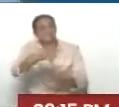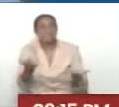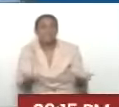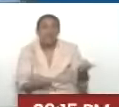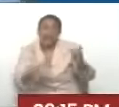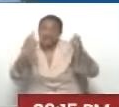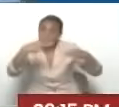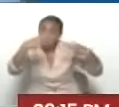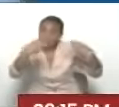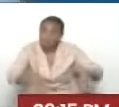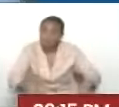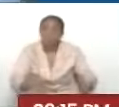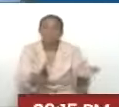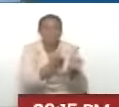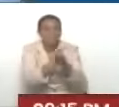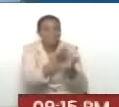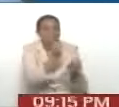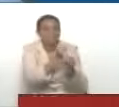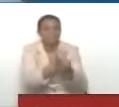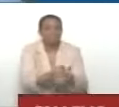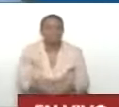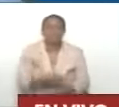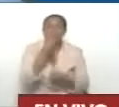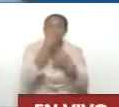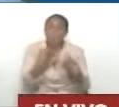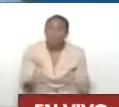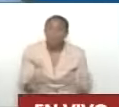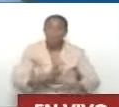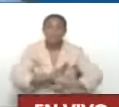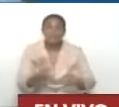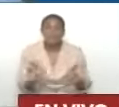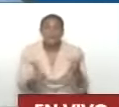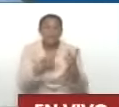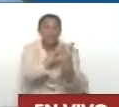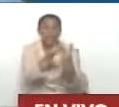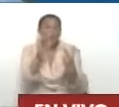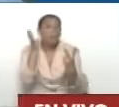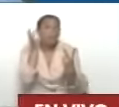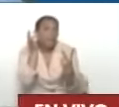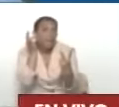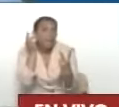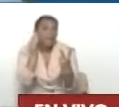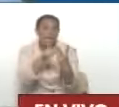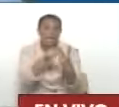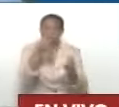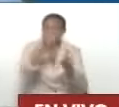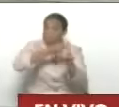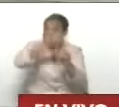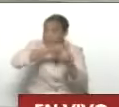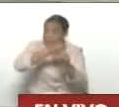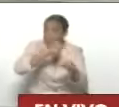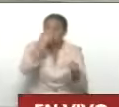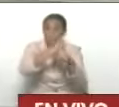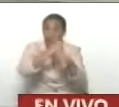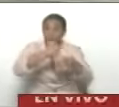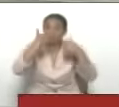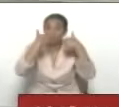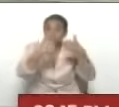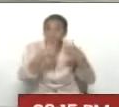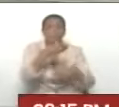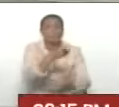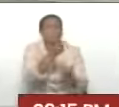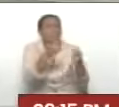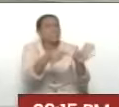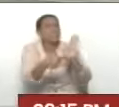en su emprendimiento. Bueno, aquí tenemos a dos mujeres muy empeñadas en este trabajo. Se